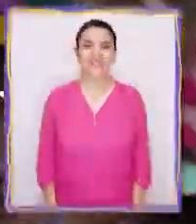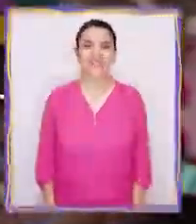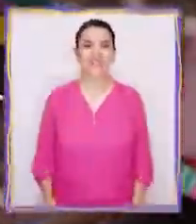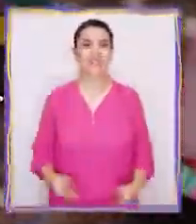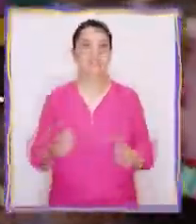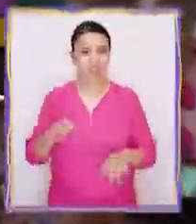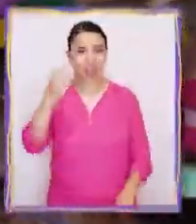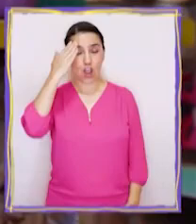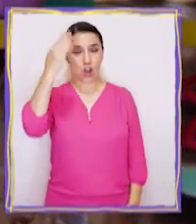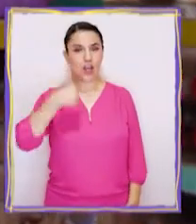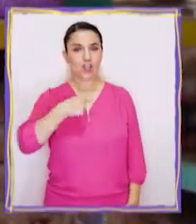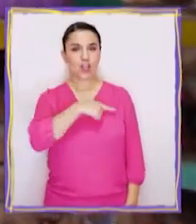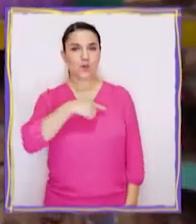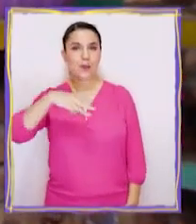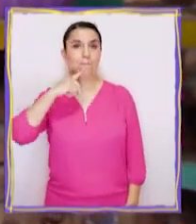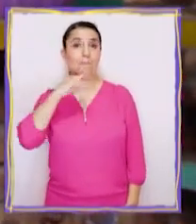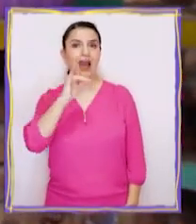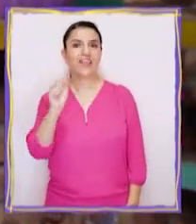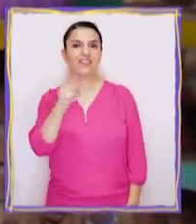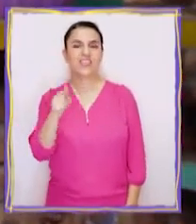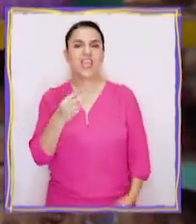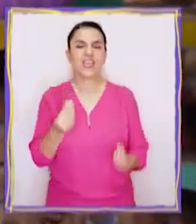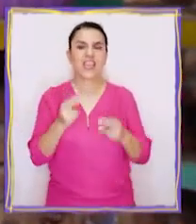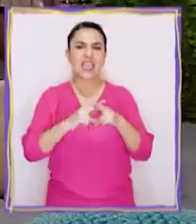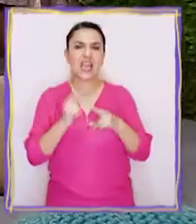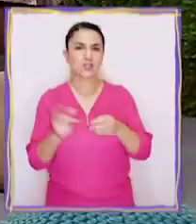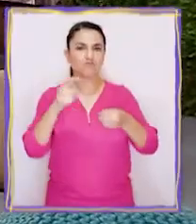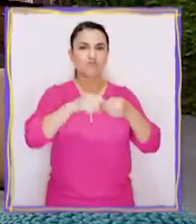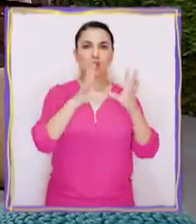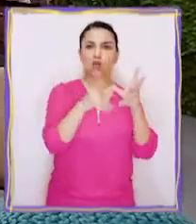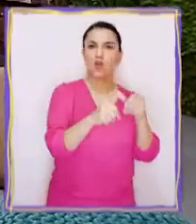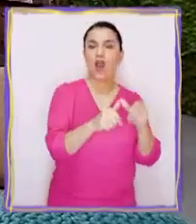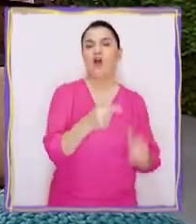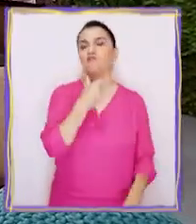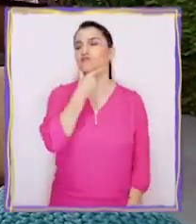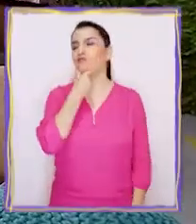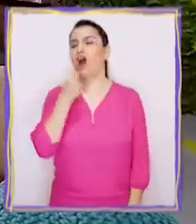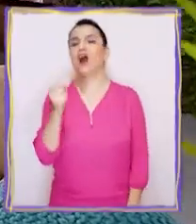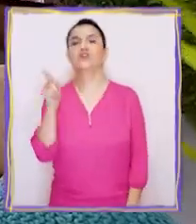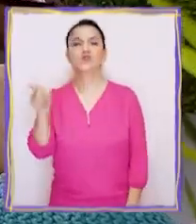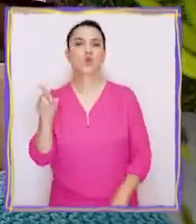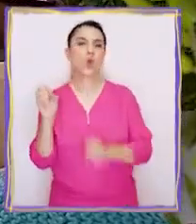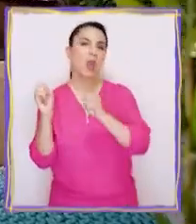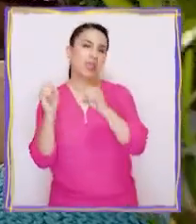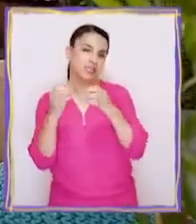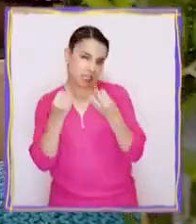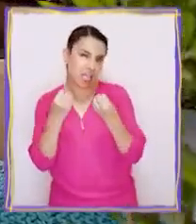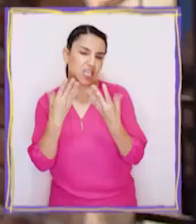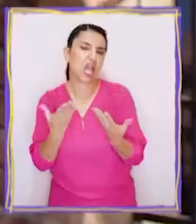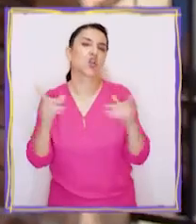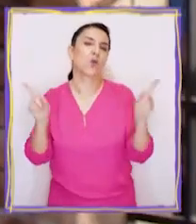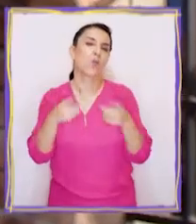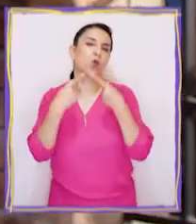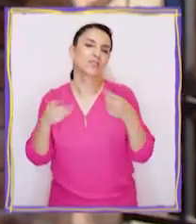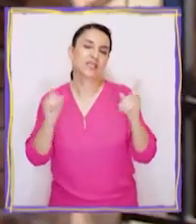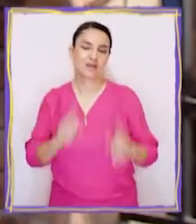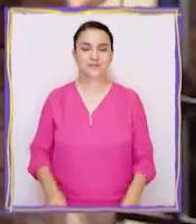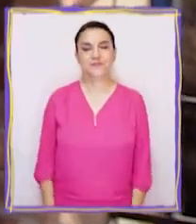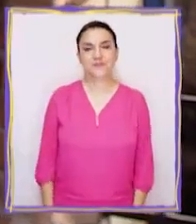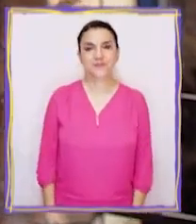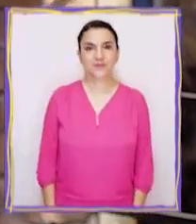¡Yay! Hola, soy Matías. ¿Qué tengo que hacer para ser parte de este club? Muy sencillo. Solo debes enseñarnos algo sobre la